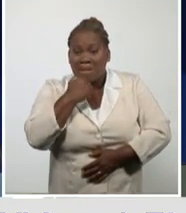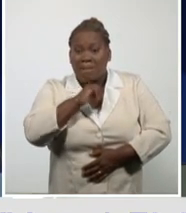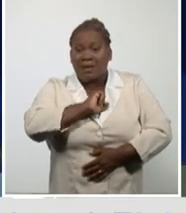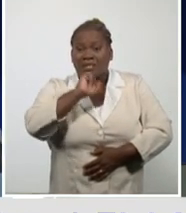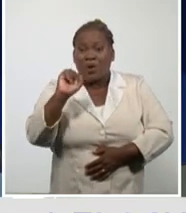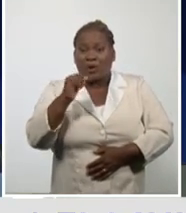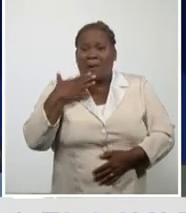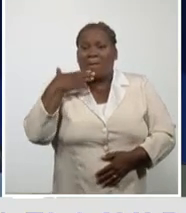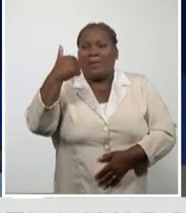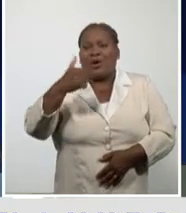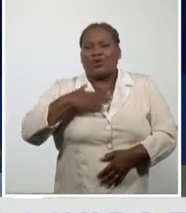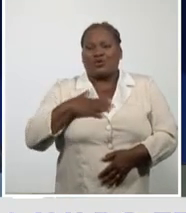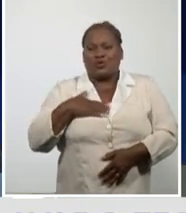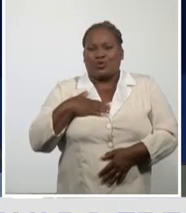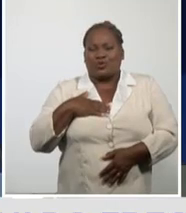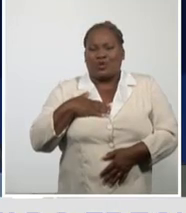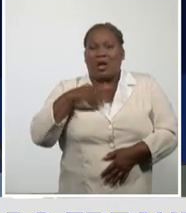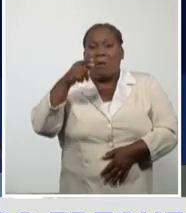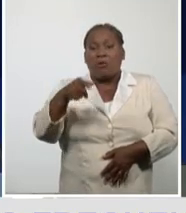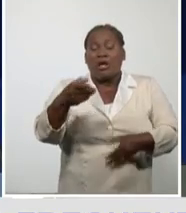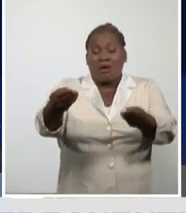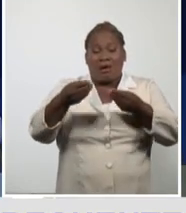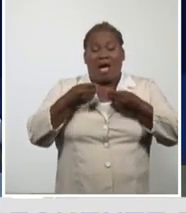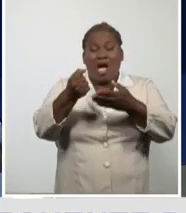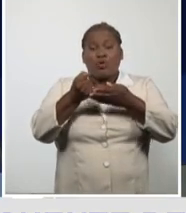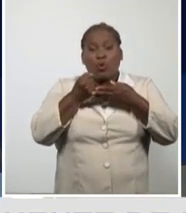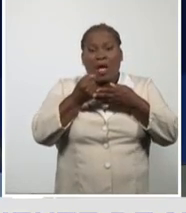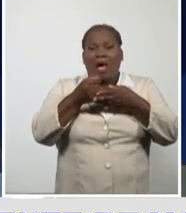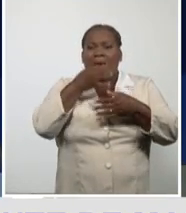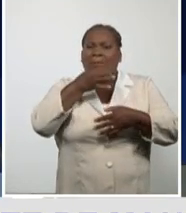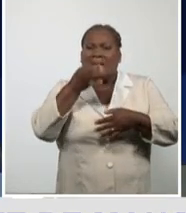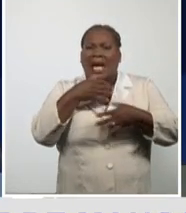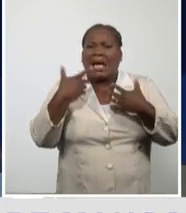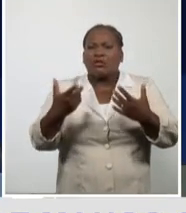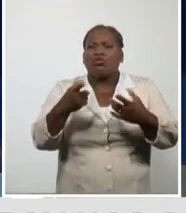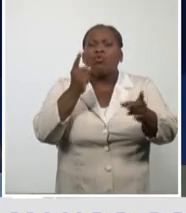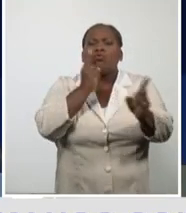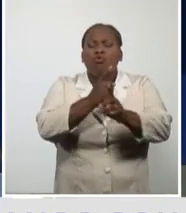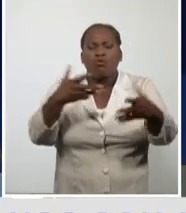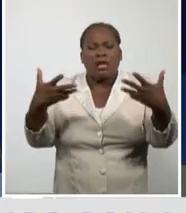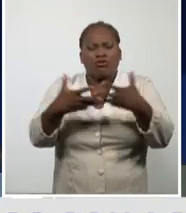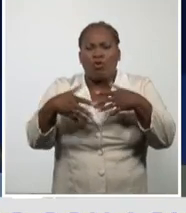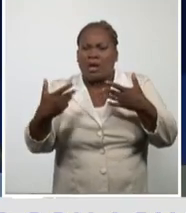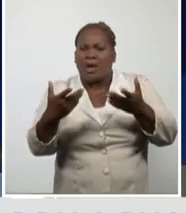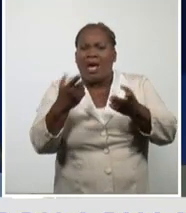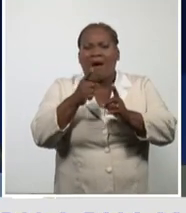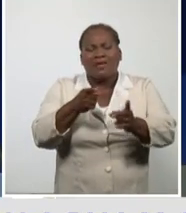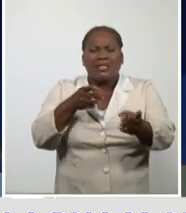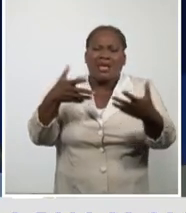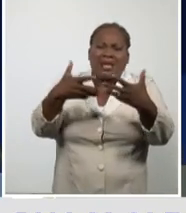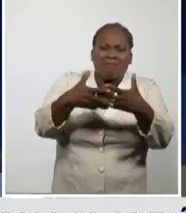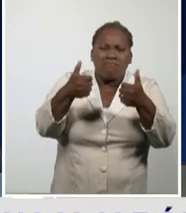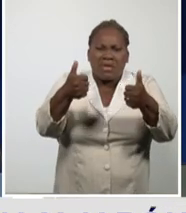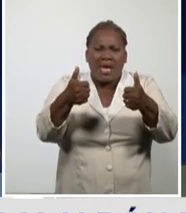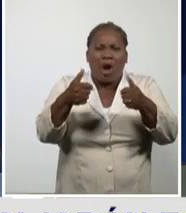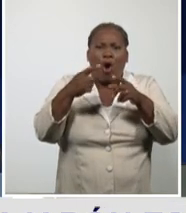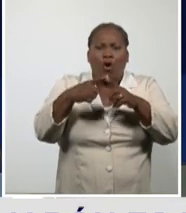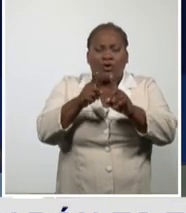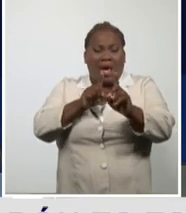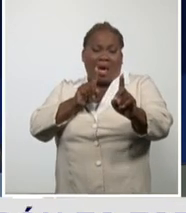todas las personas con que han tenido relaciones, unas veces más estrechas, unas veces menos estrechas, pero que han